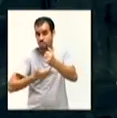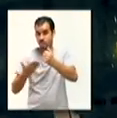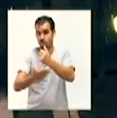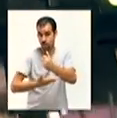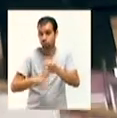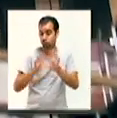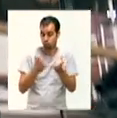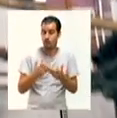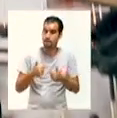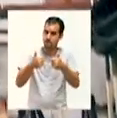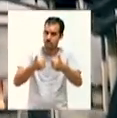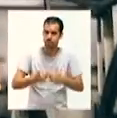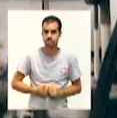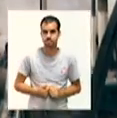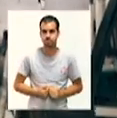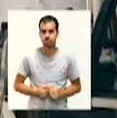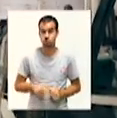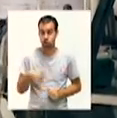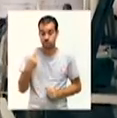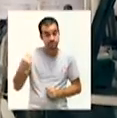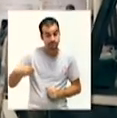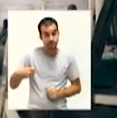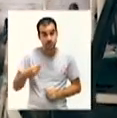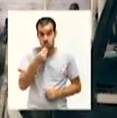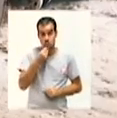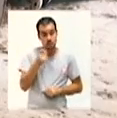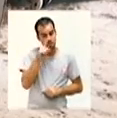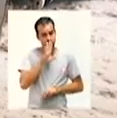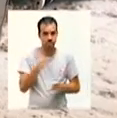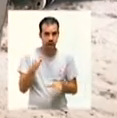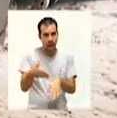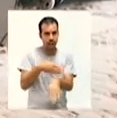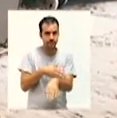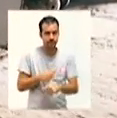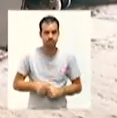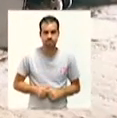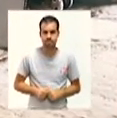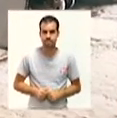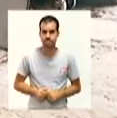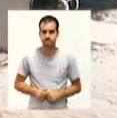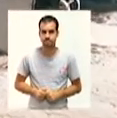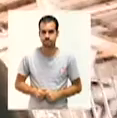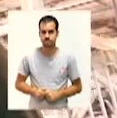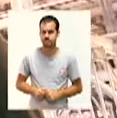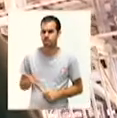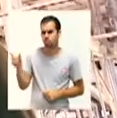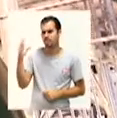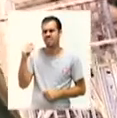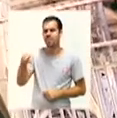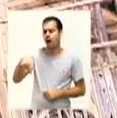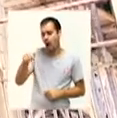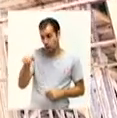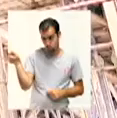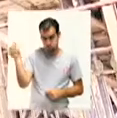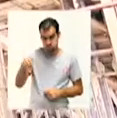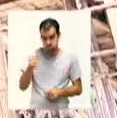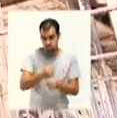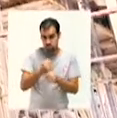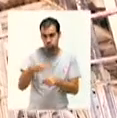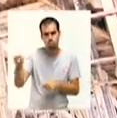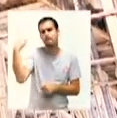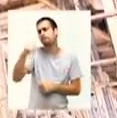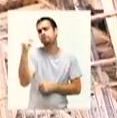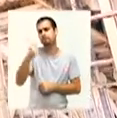si continuamos lo más rápido posible. Me comentabas que estás aquí de práctica. ¿Qué significa para ti ya